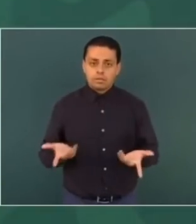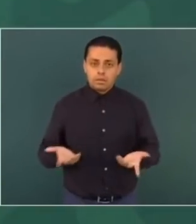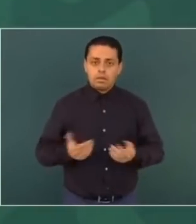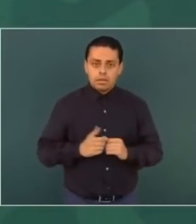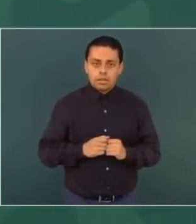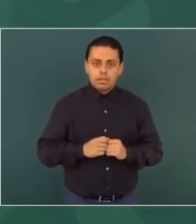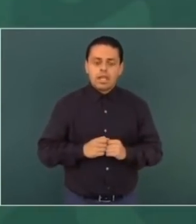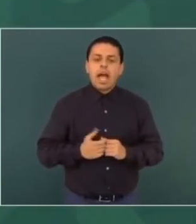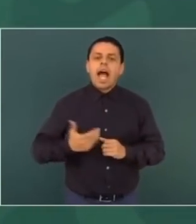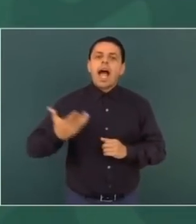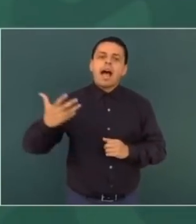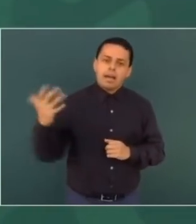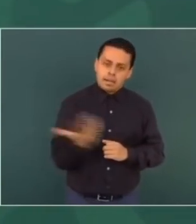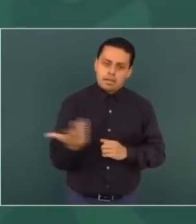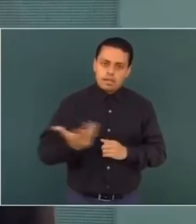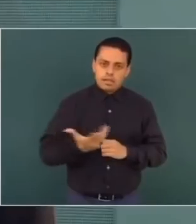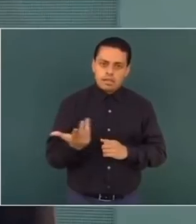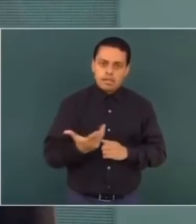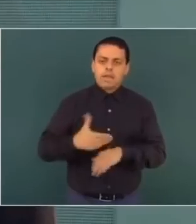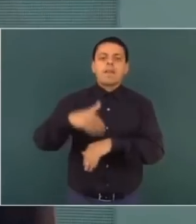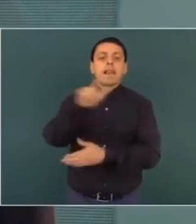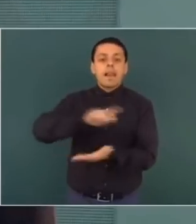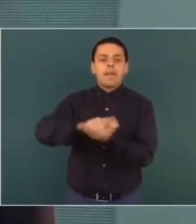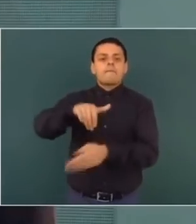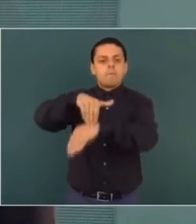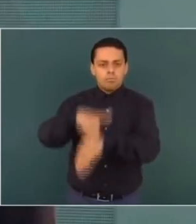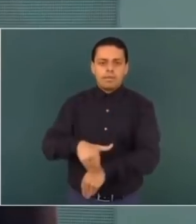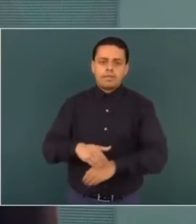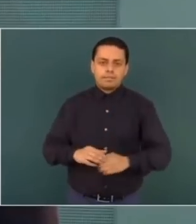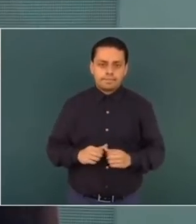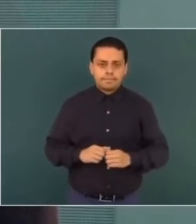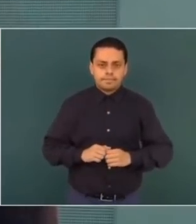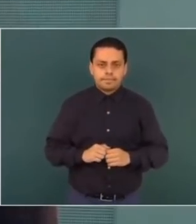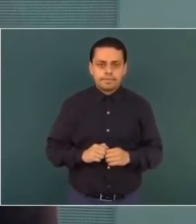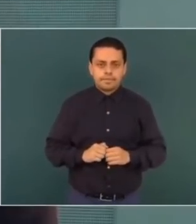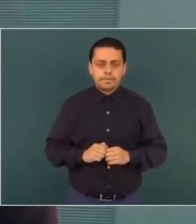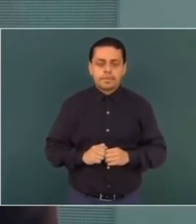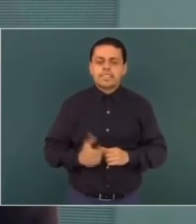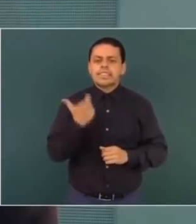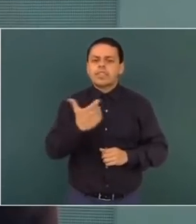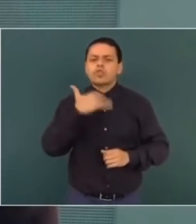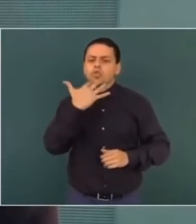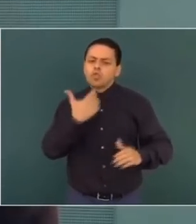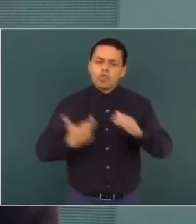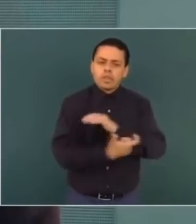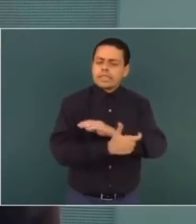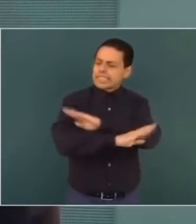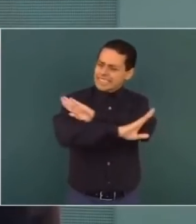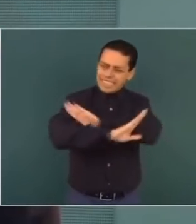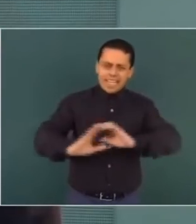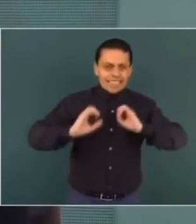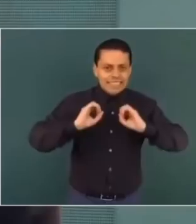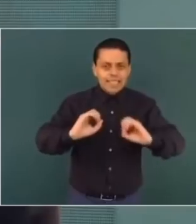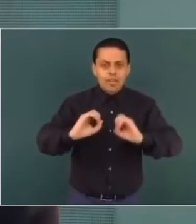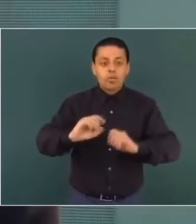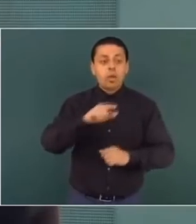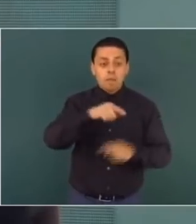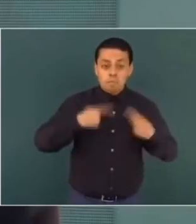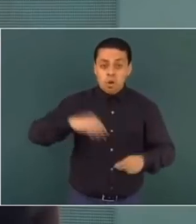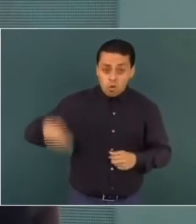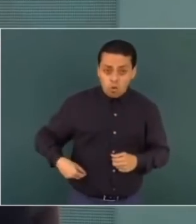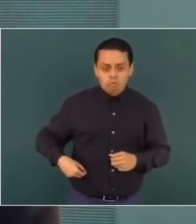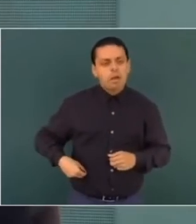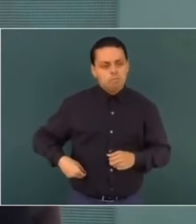y se actúe legalmente. Cero corrupción, cero impunidad, sea quien